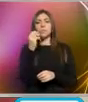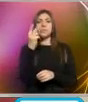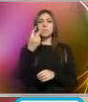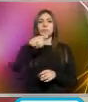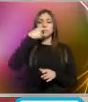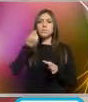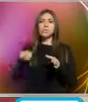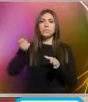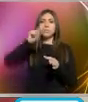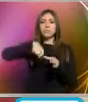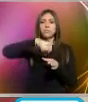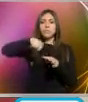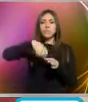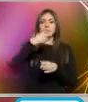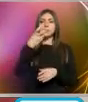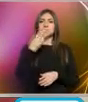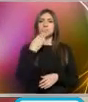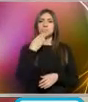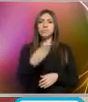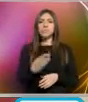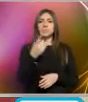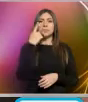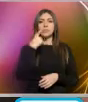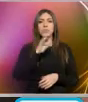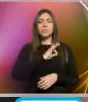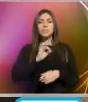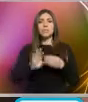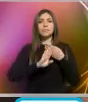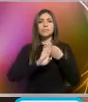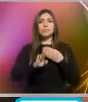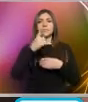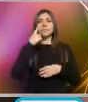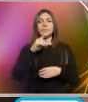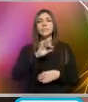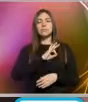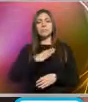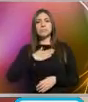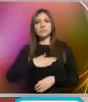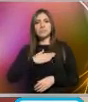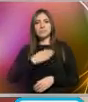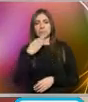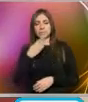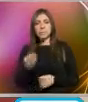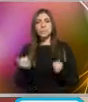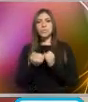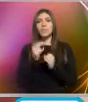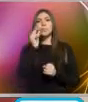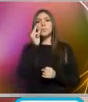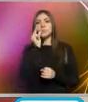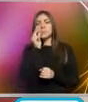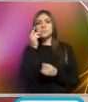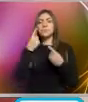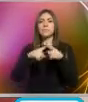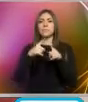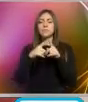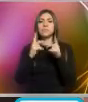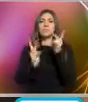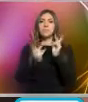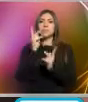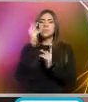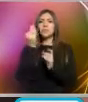a un vaso también es una muy buena opción para combatir el estreñimiento. Y bueno, las nueces y algunas frutas y verduras.